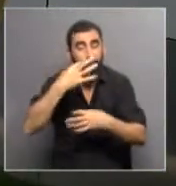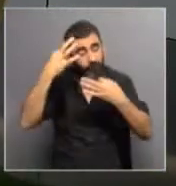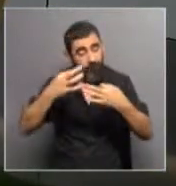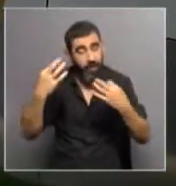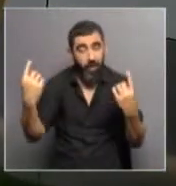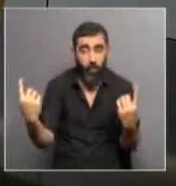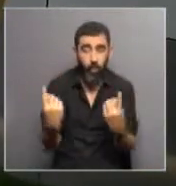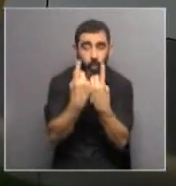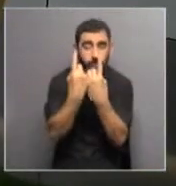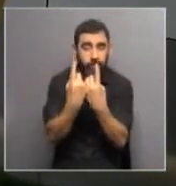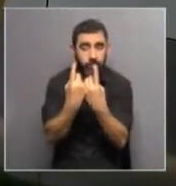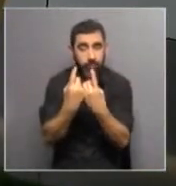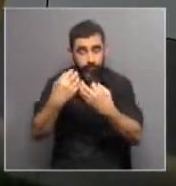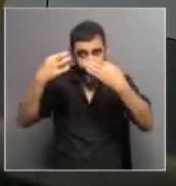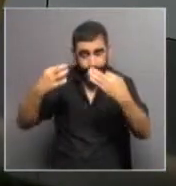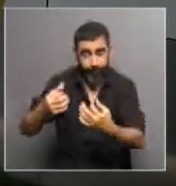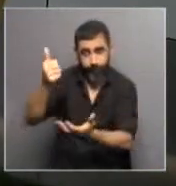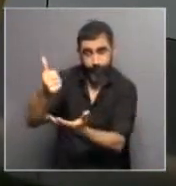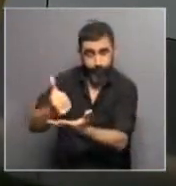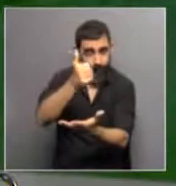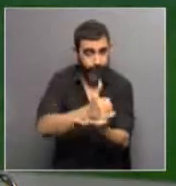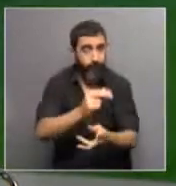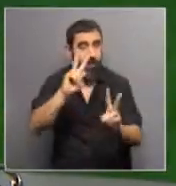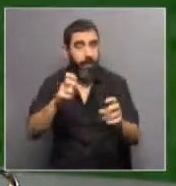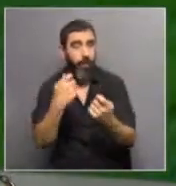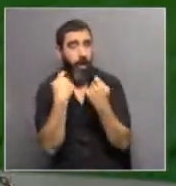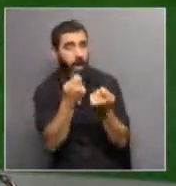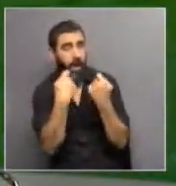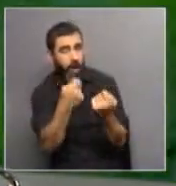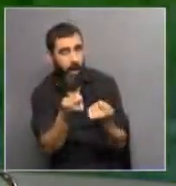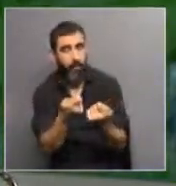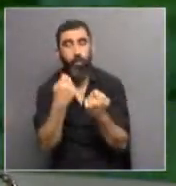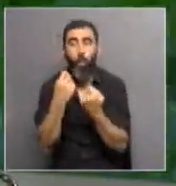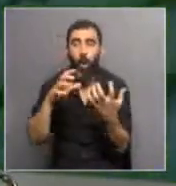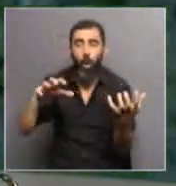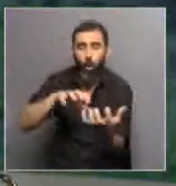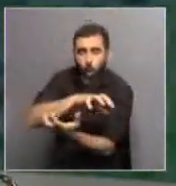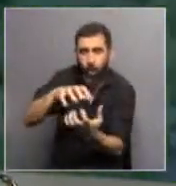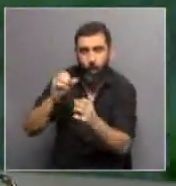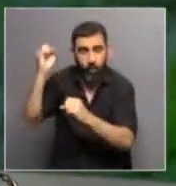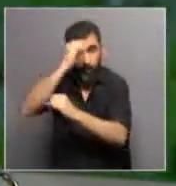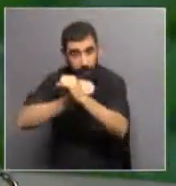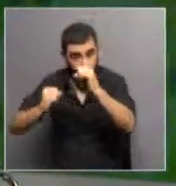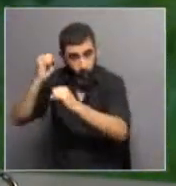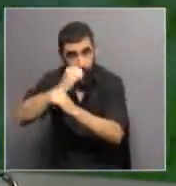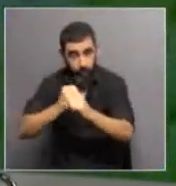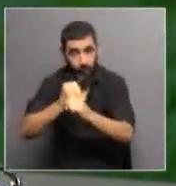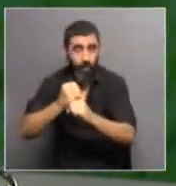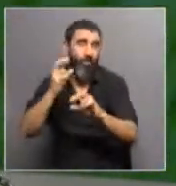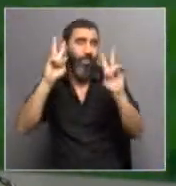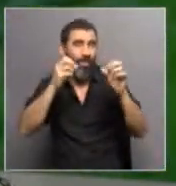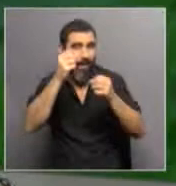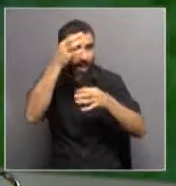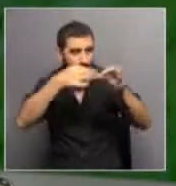encuentro donde vean ahí in situ y se vean temas de costos, de las complejidades a veces de tecnología, que en una cosa es en el laboratorio, otra es a